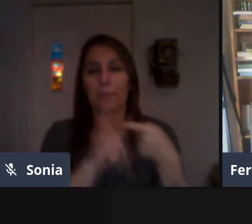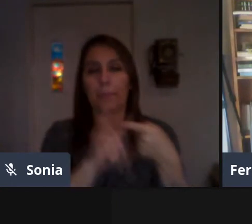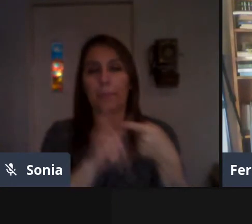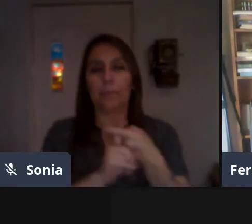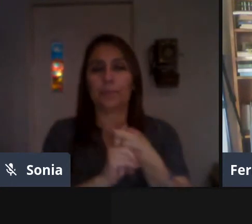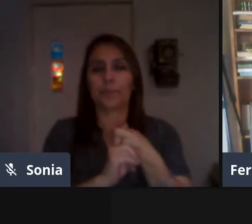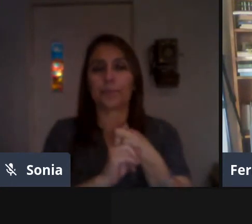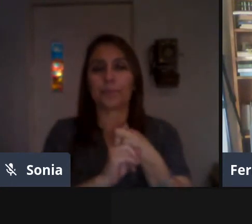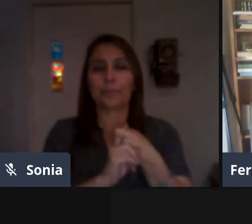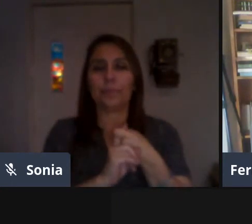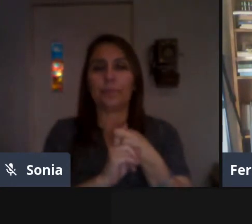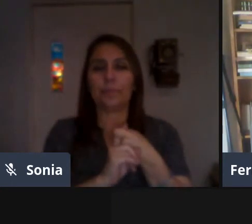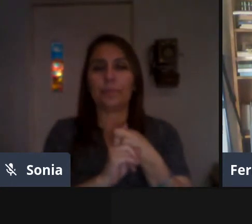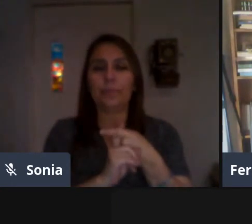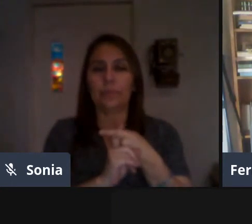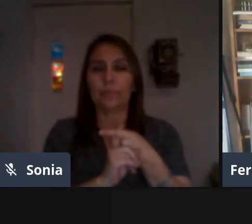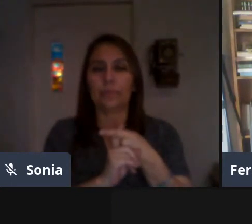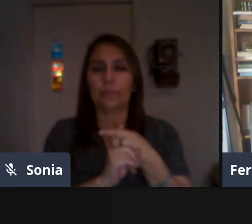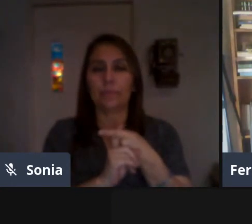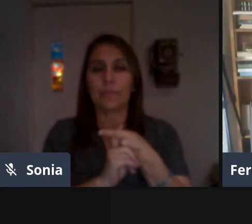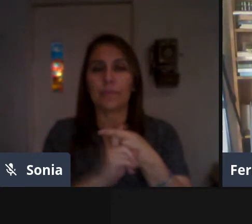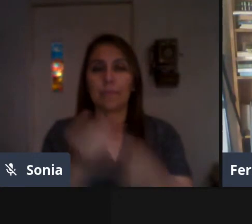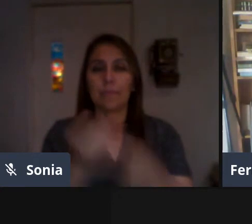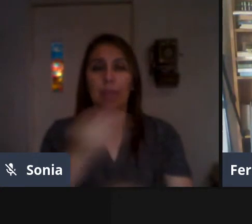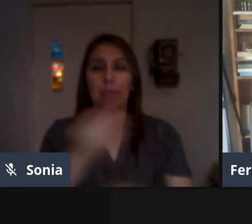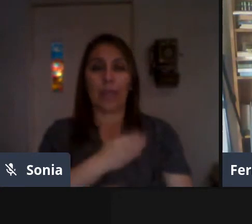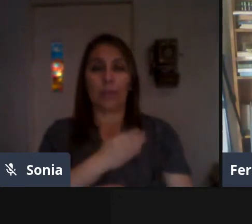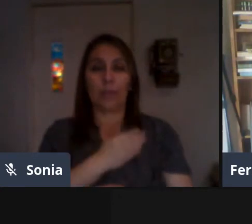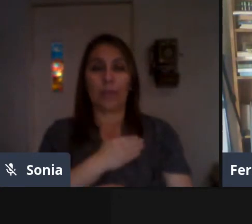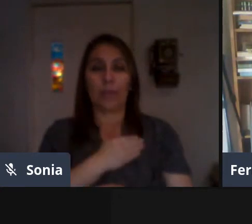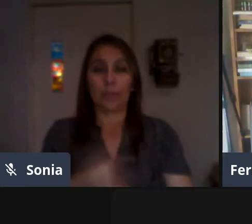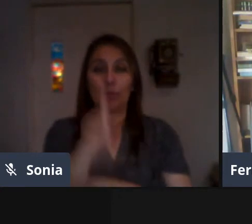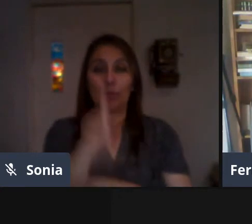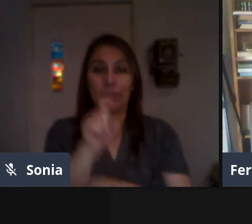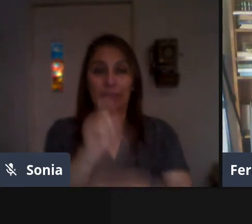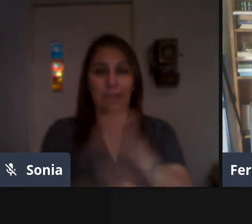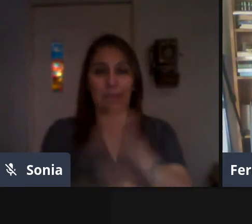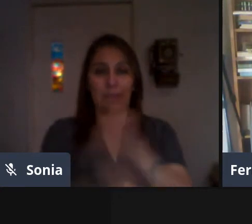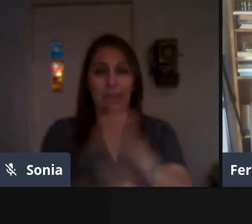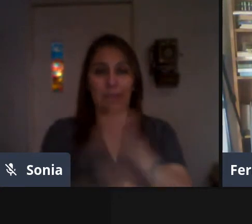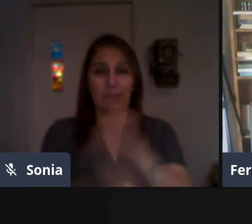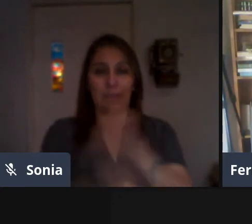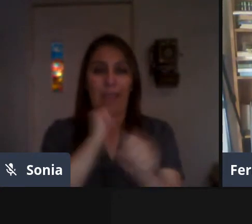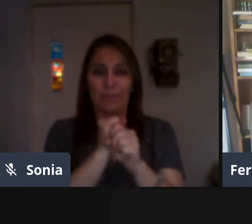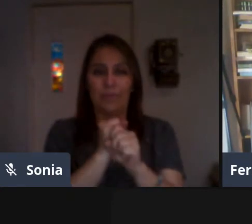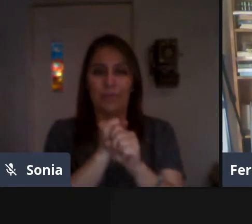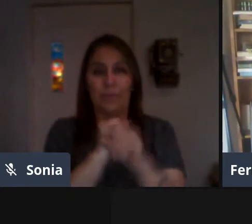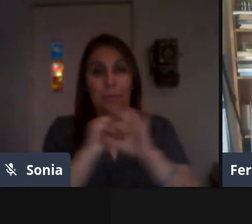y en la novena son seis años entonces ha sido un proceso